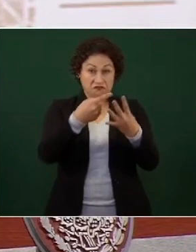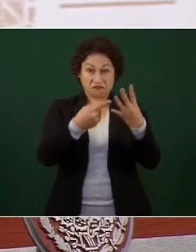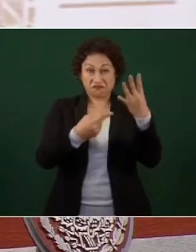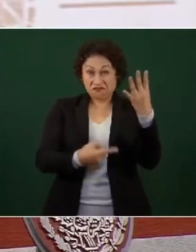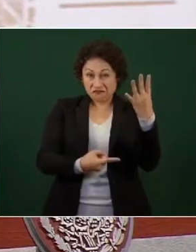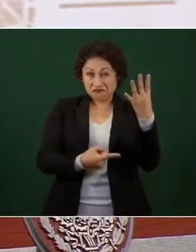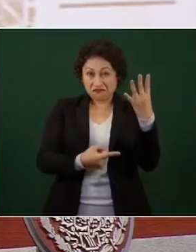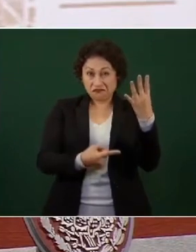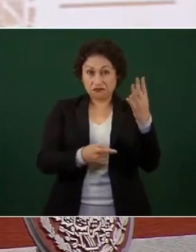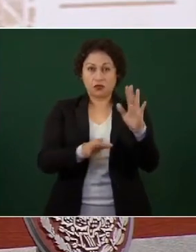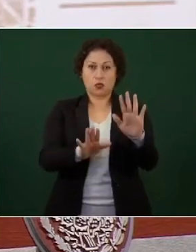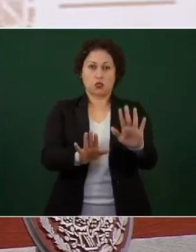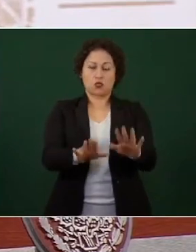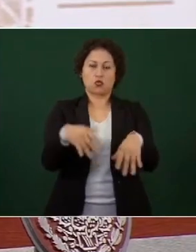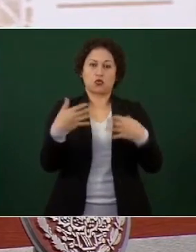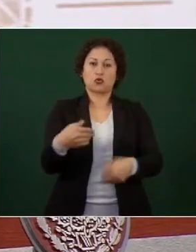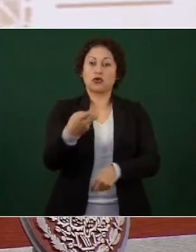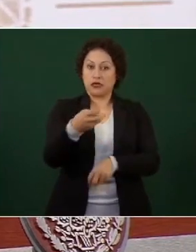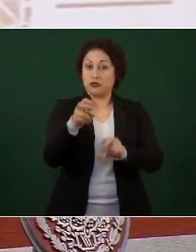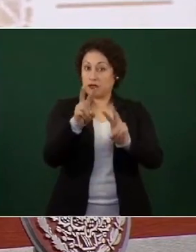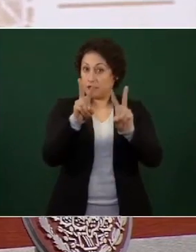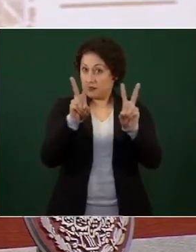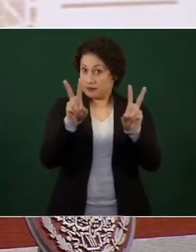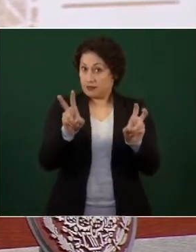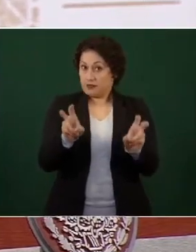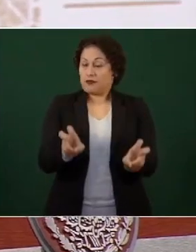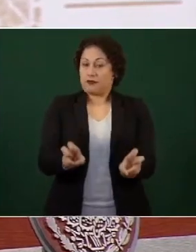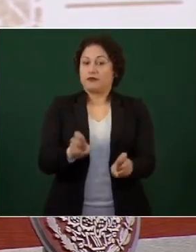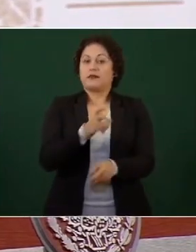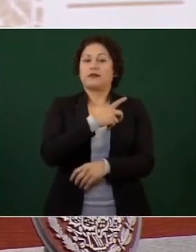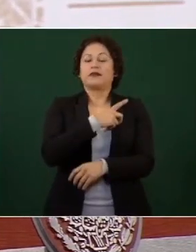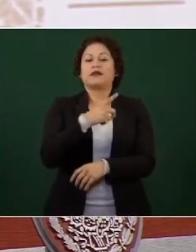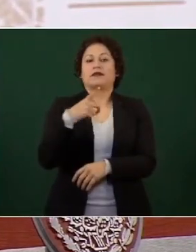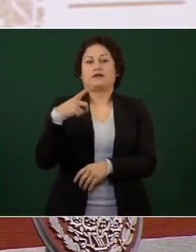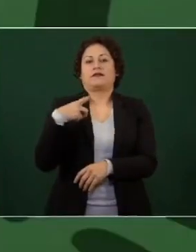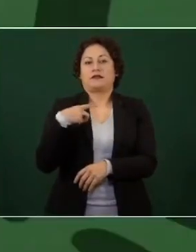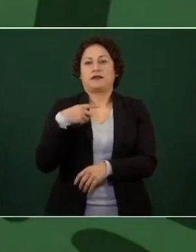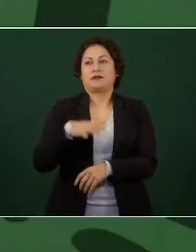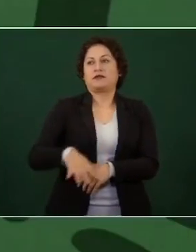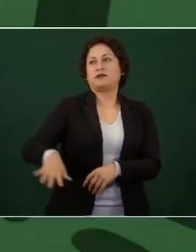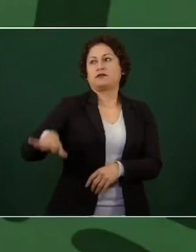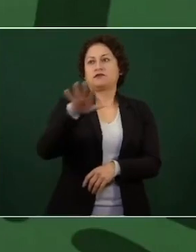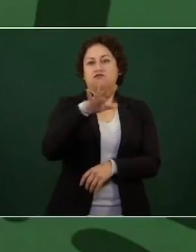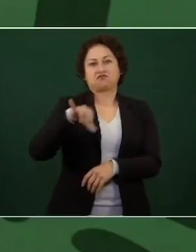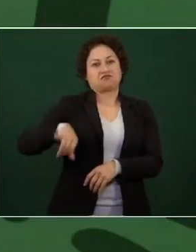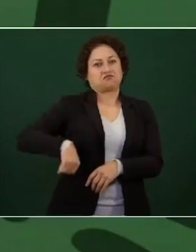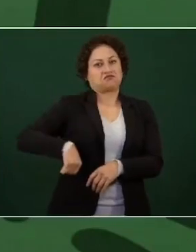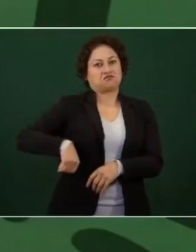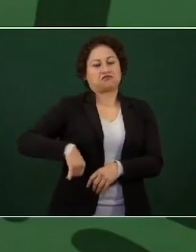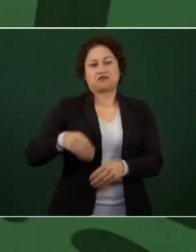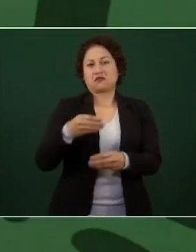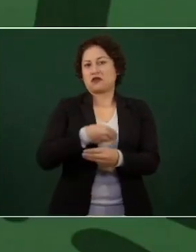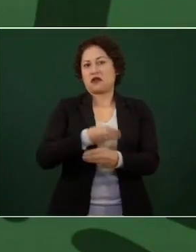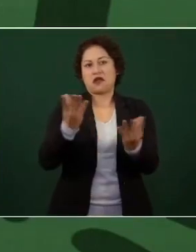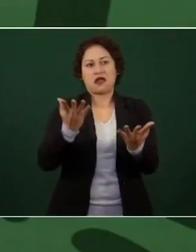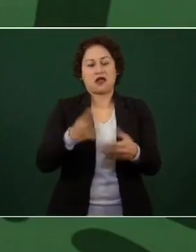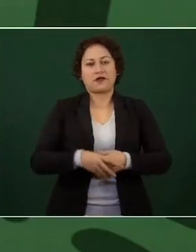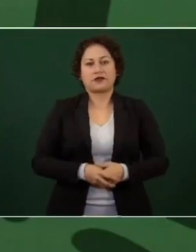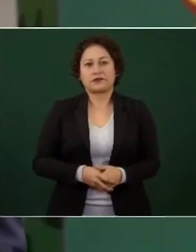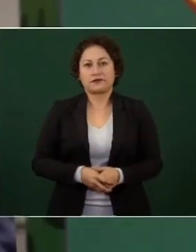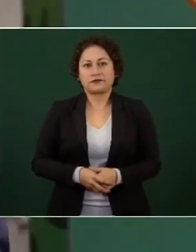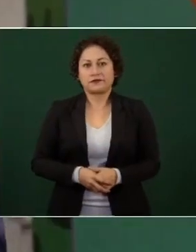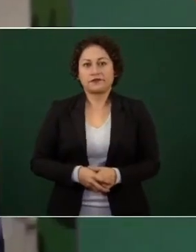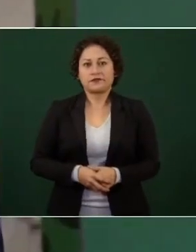Entonces, sí es un tema de interés público. Y